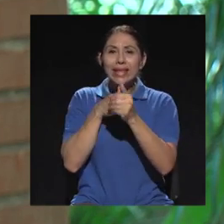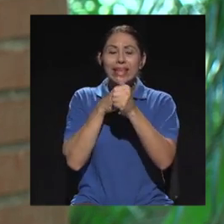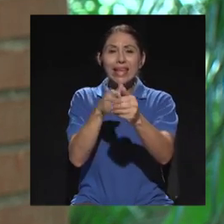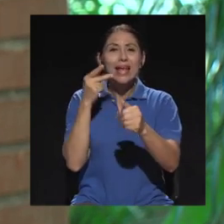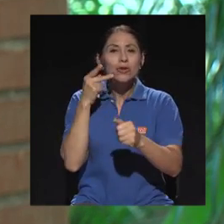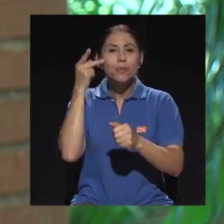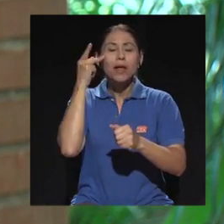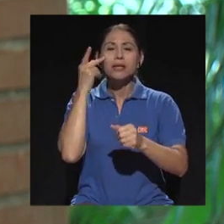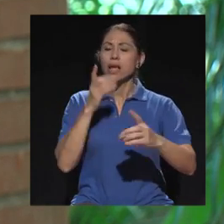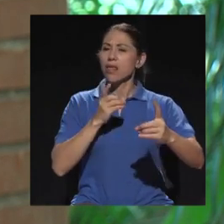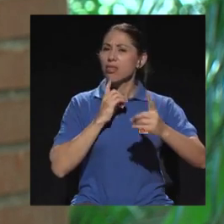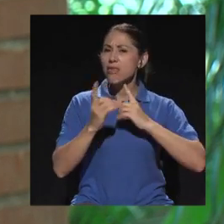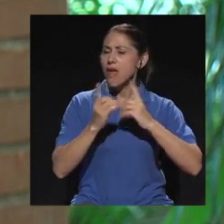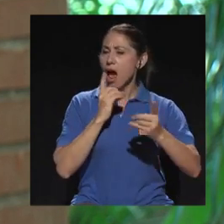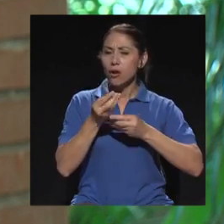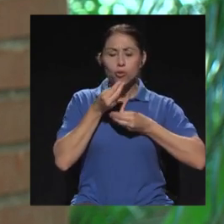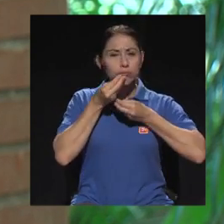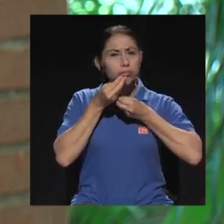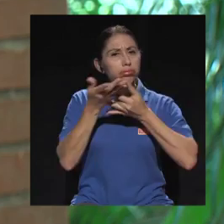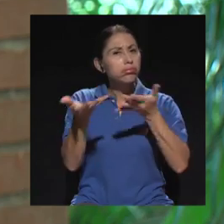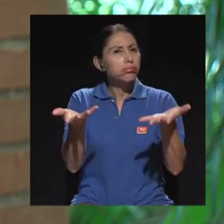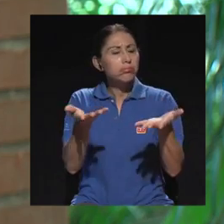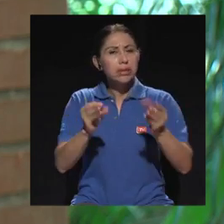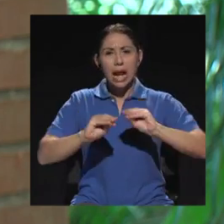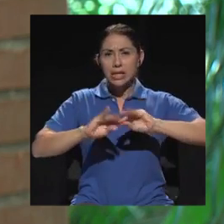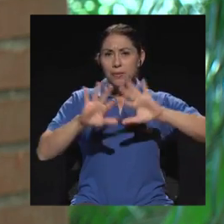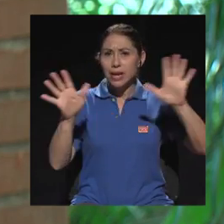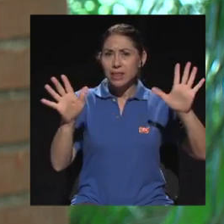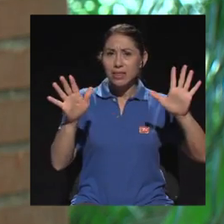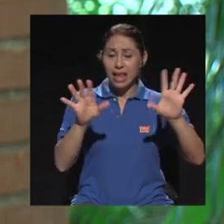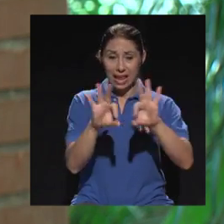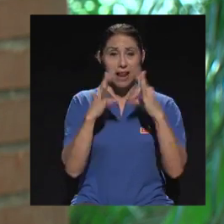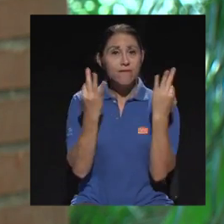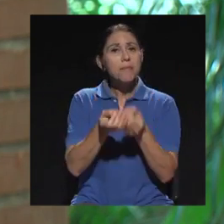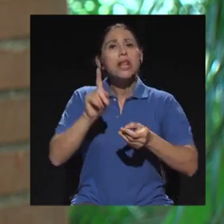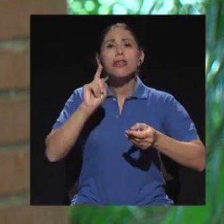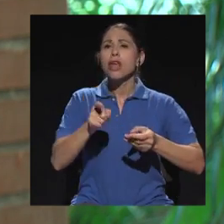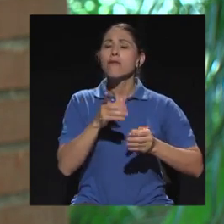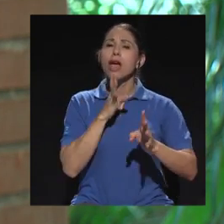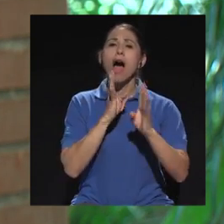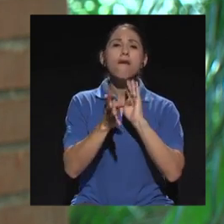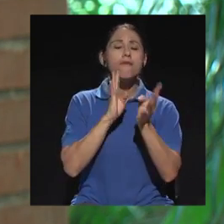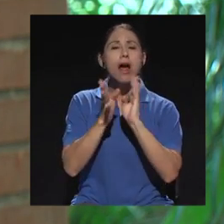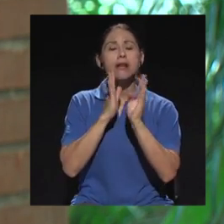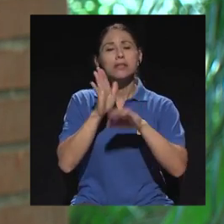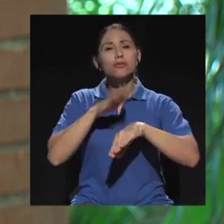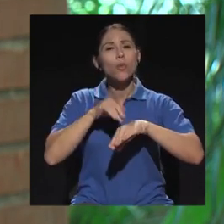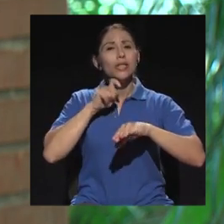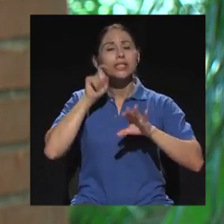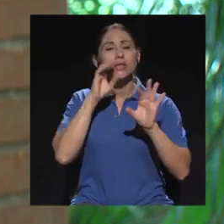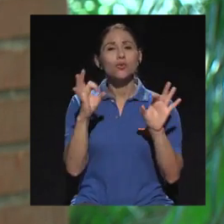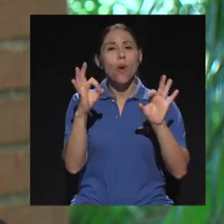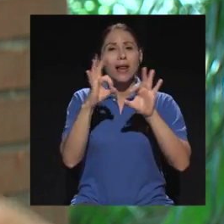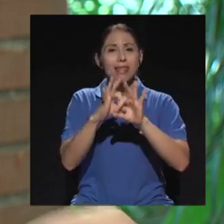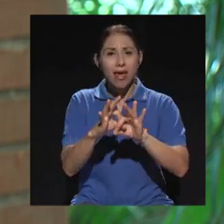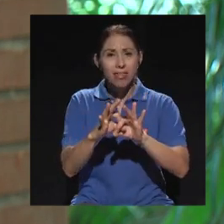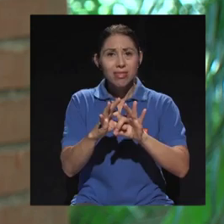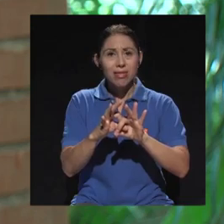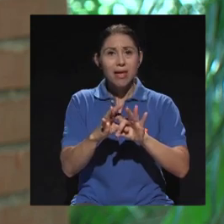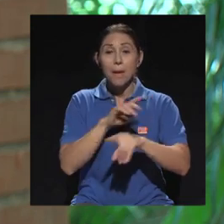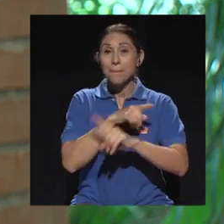diálogo transparente que tiene que existir en el hogar, donde se hable de la sexualidad, no omitiendo que